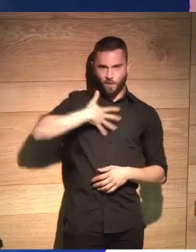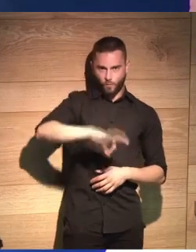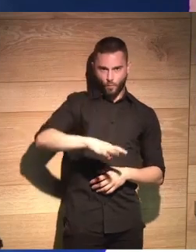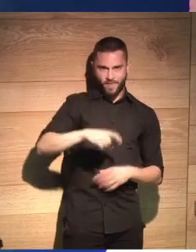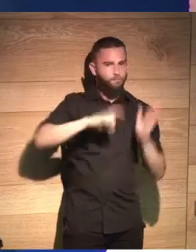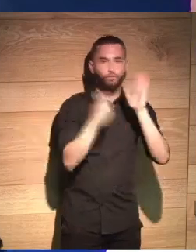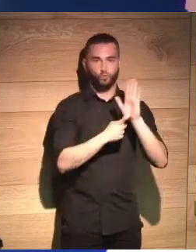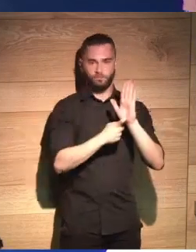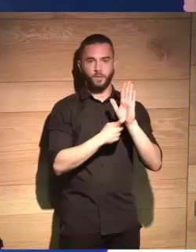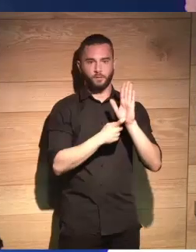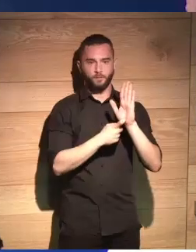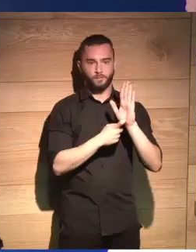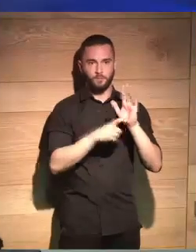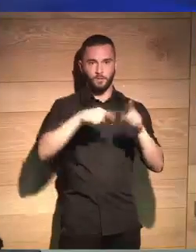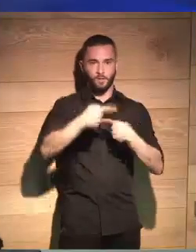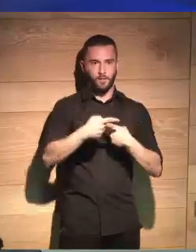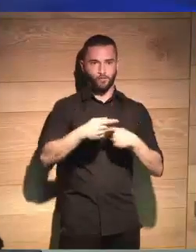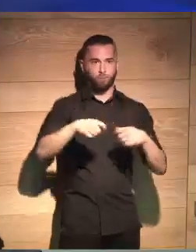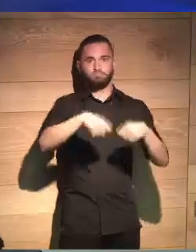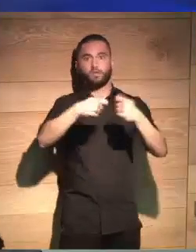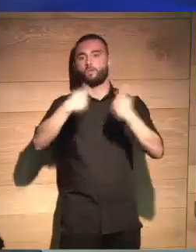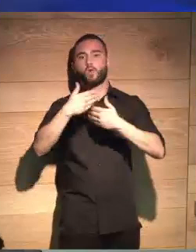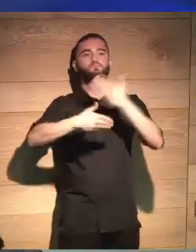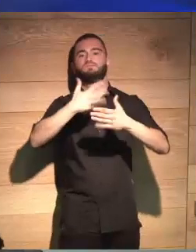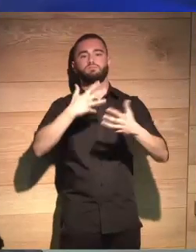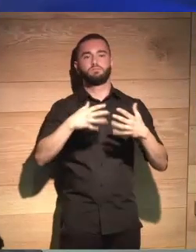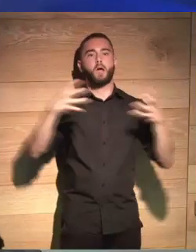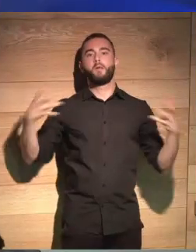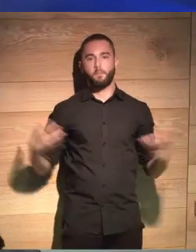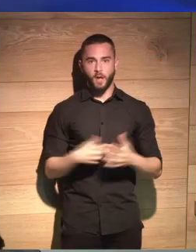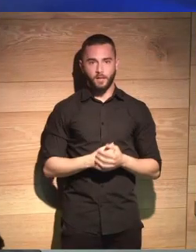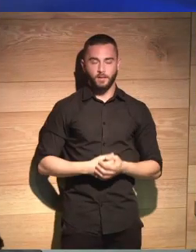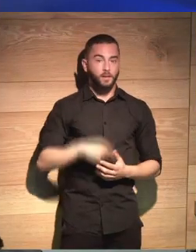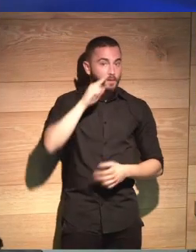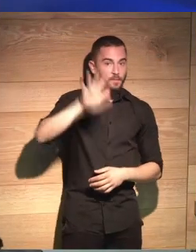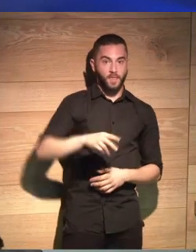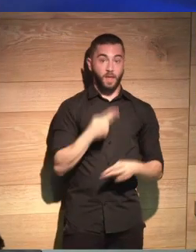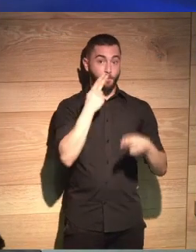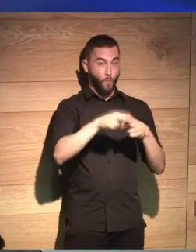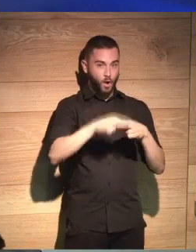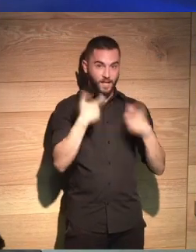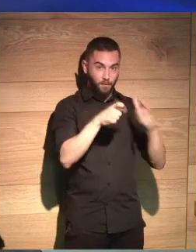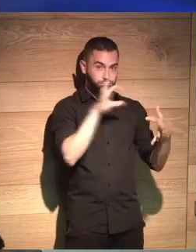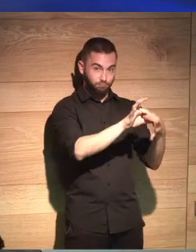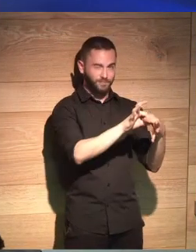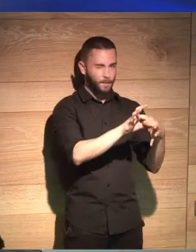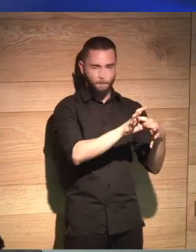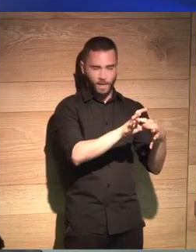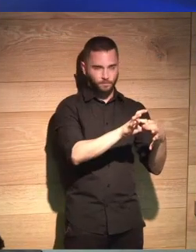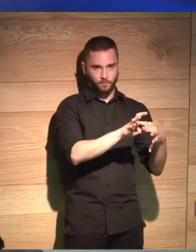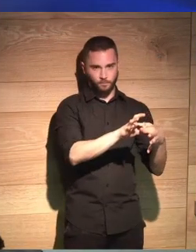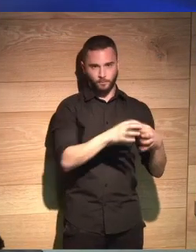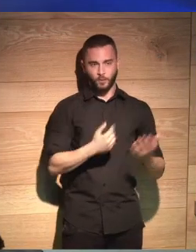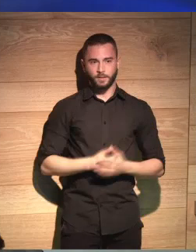se desborda todo. Aparentemente es una novela política, pero va a ser una confusión esto, porque claro que lo es. La excusa